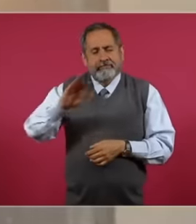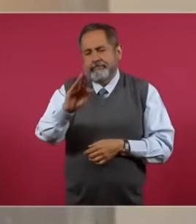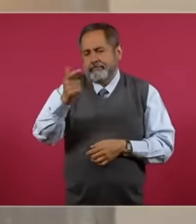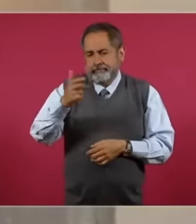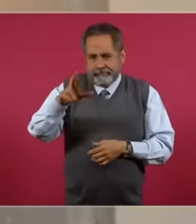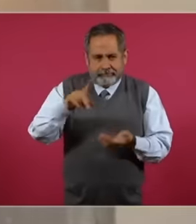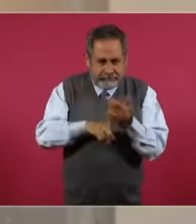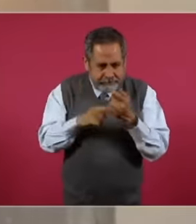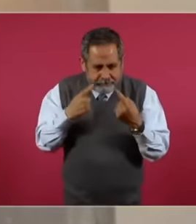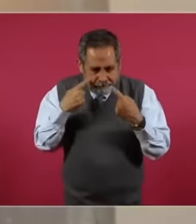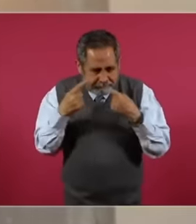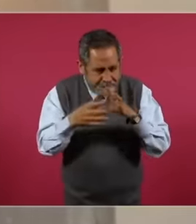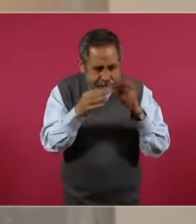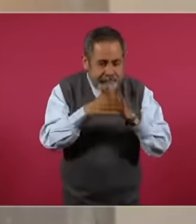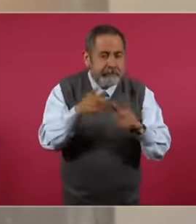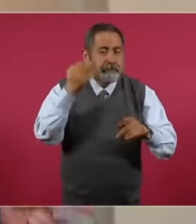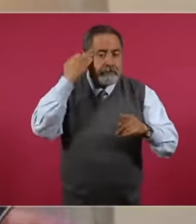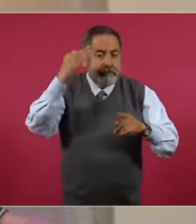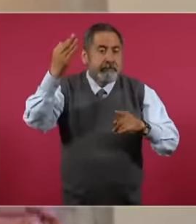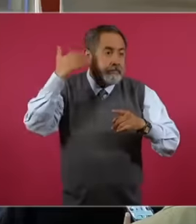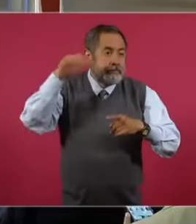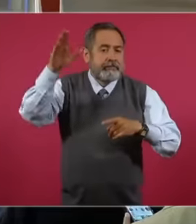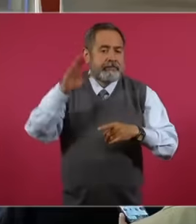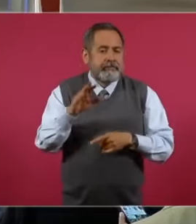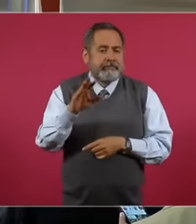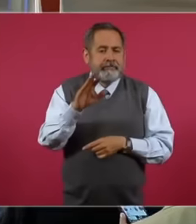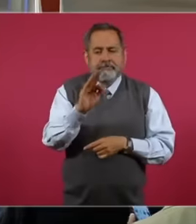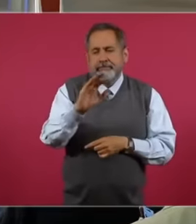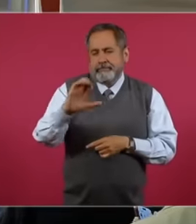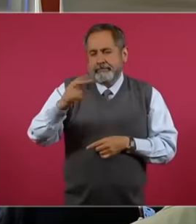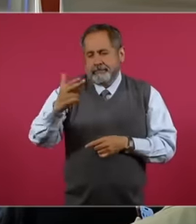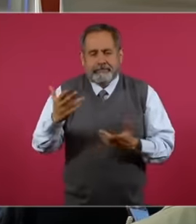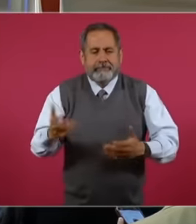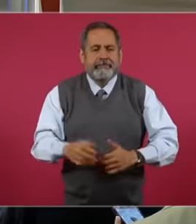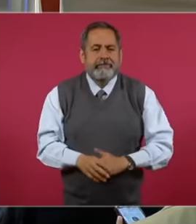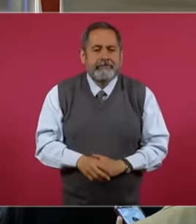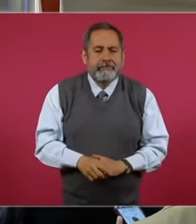llamada Operación Limpieza en la época de Felipe Calderón.